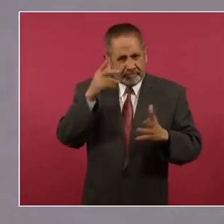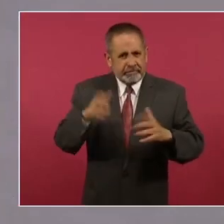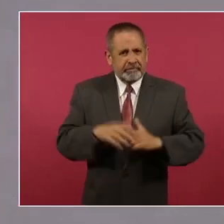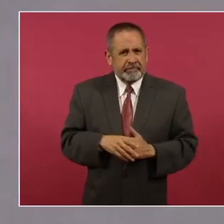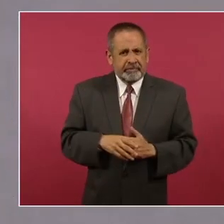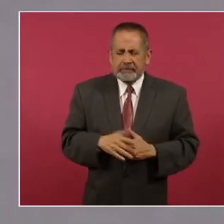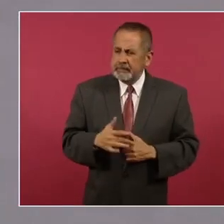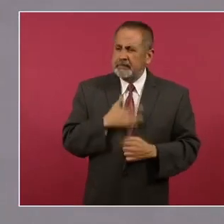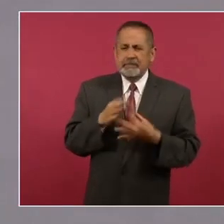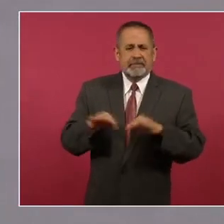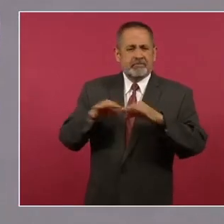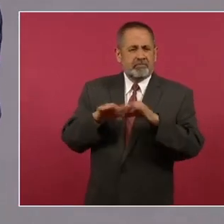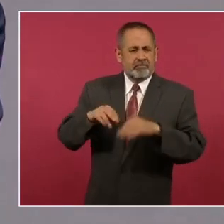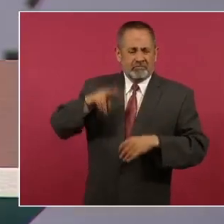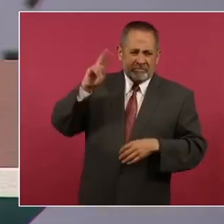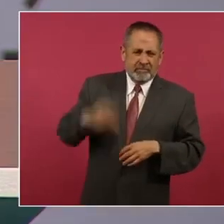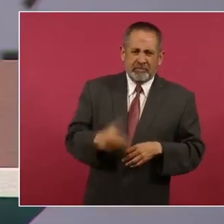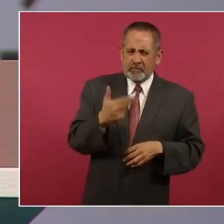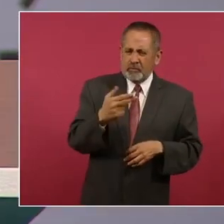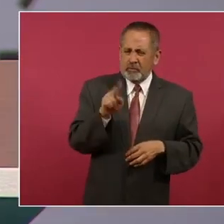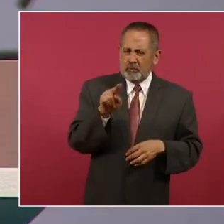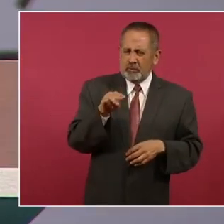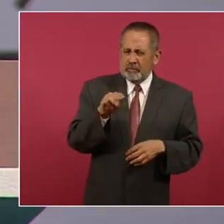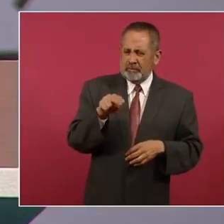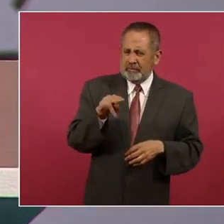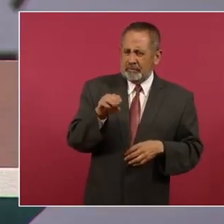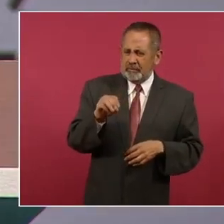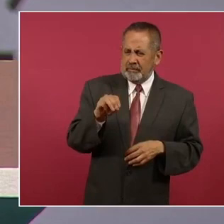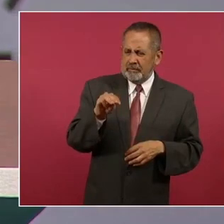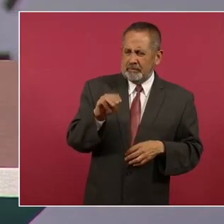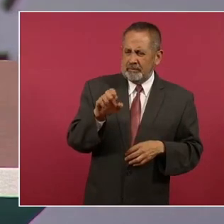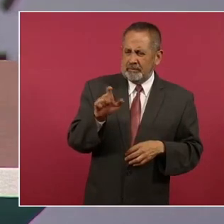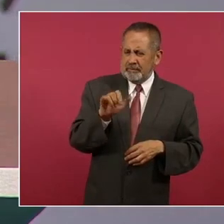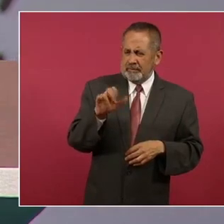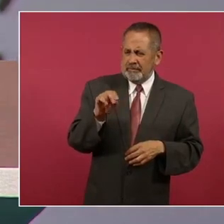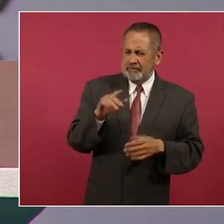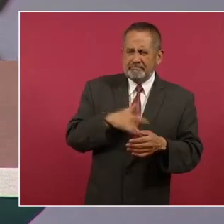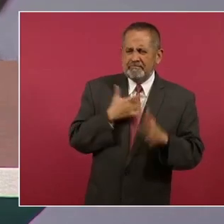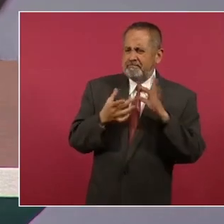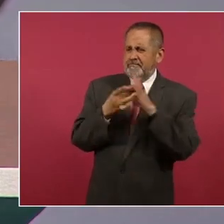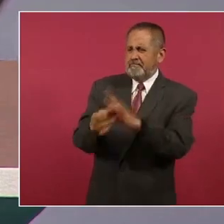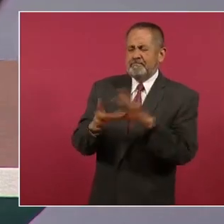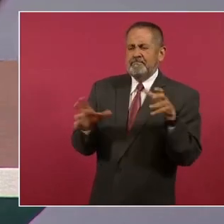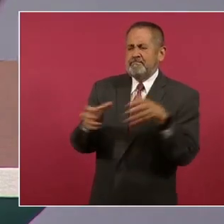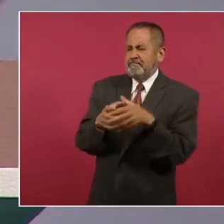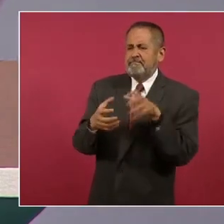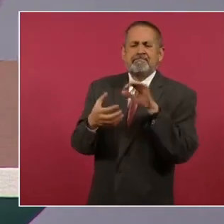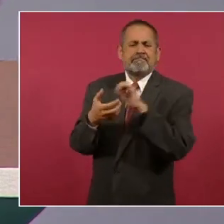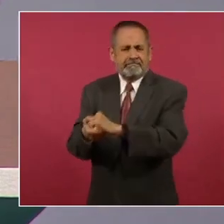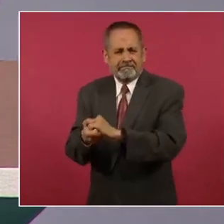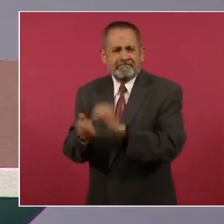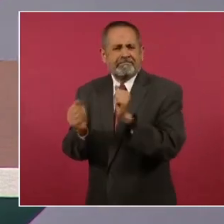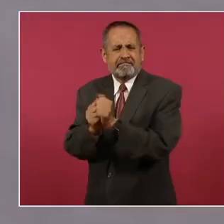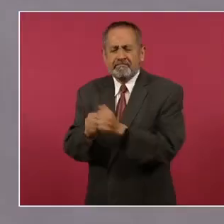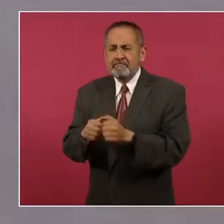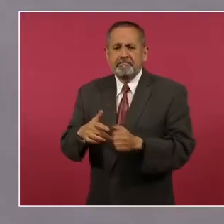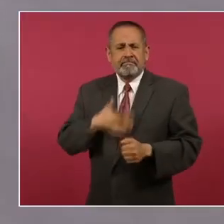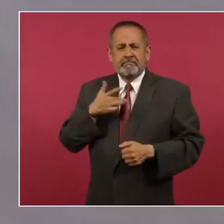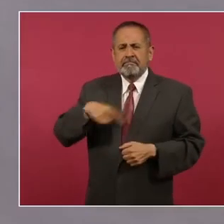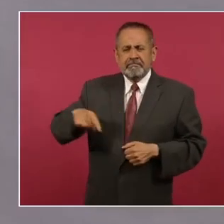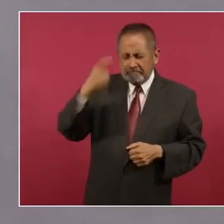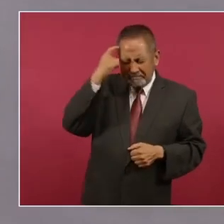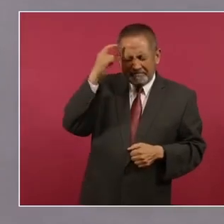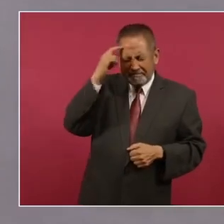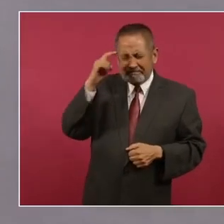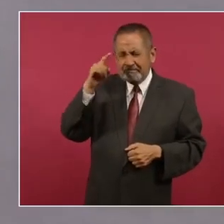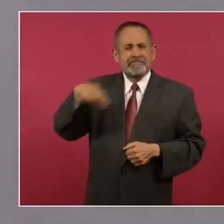el humanismo mexicano es eléctrica y está llegando a la conciencia de